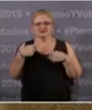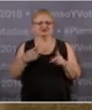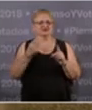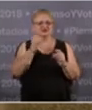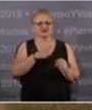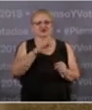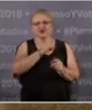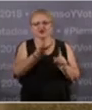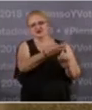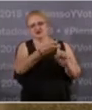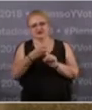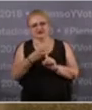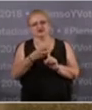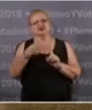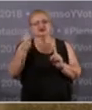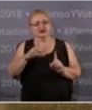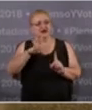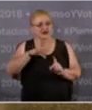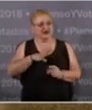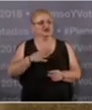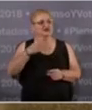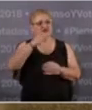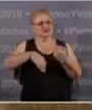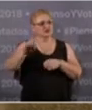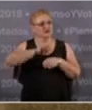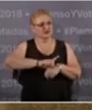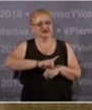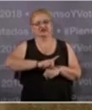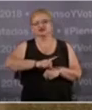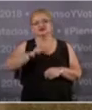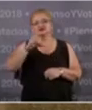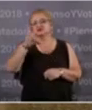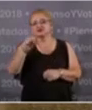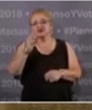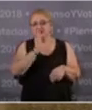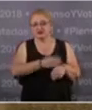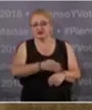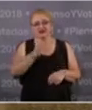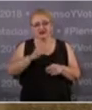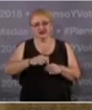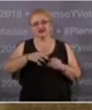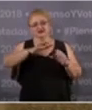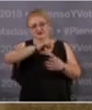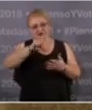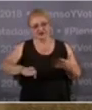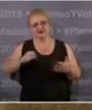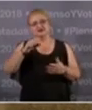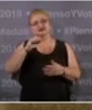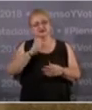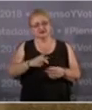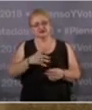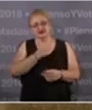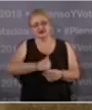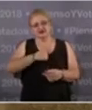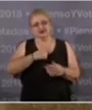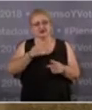los días impunemente en cada región y entidad del país, afectando de manera específica y diferenciada a distintos grupos